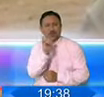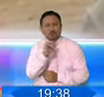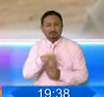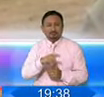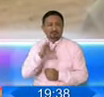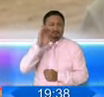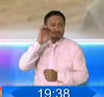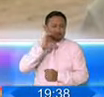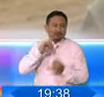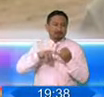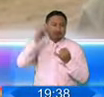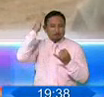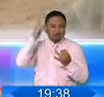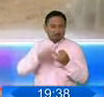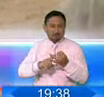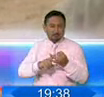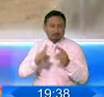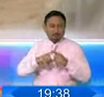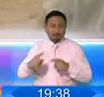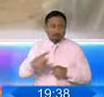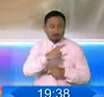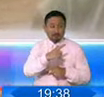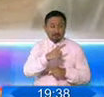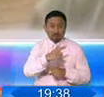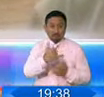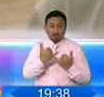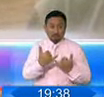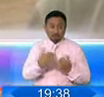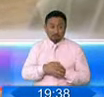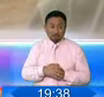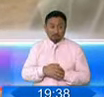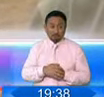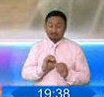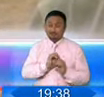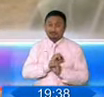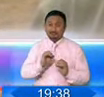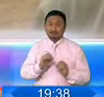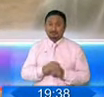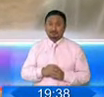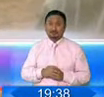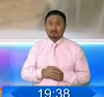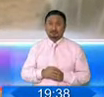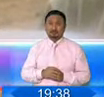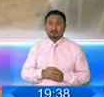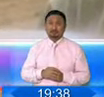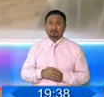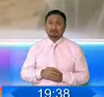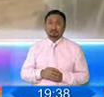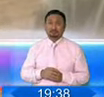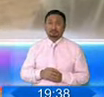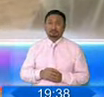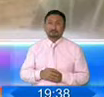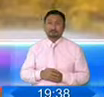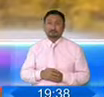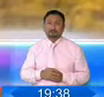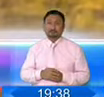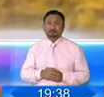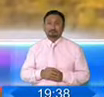café, pero es en otoño y son hojas, no es florecimiento, pues eso